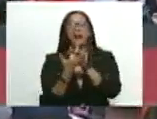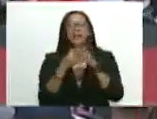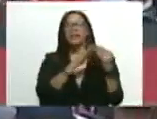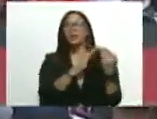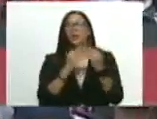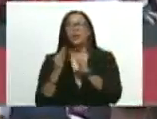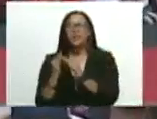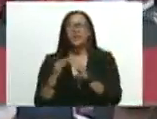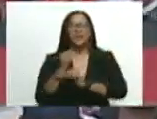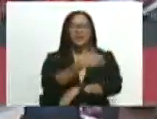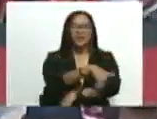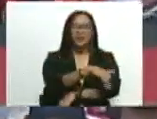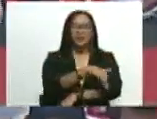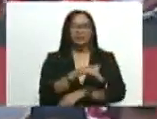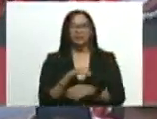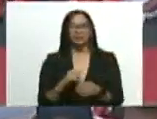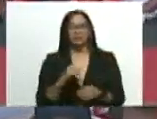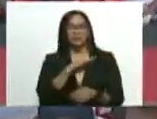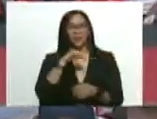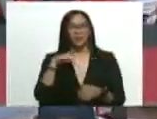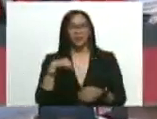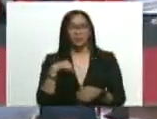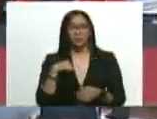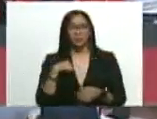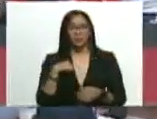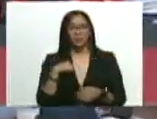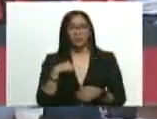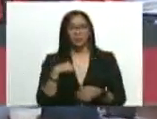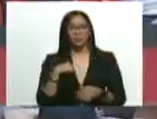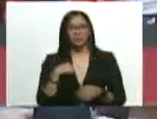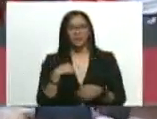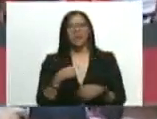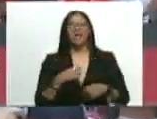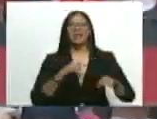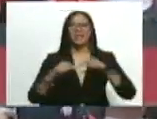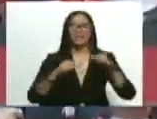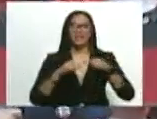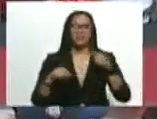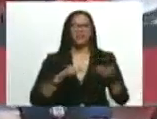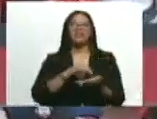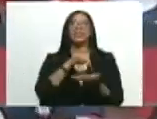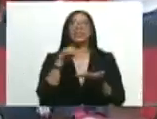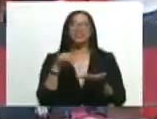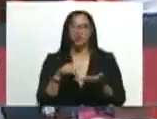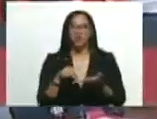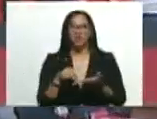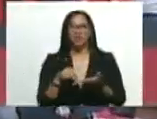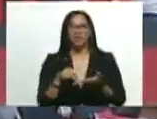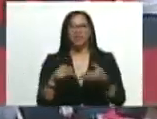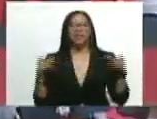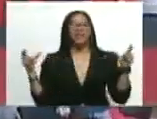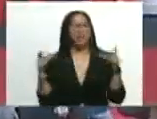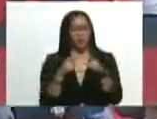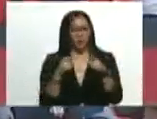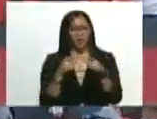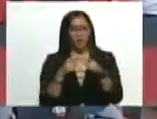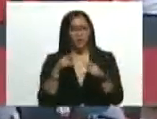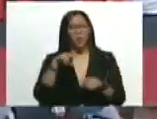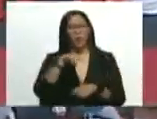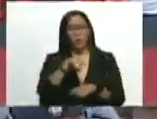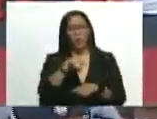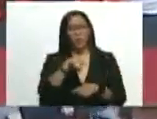en la calle y nosotros en la dirección nacional que nos reunimos los lunes